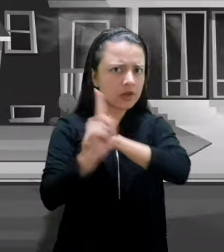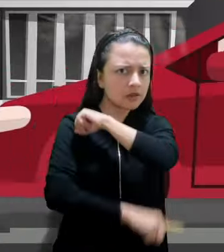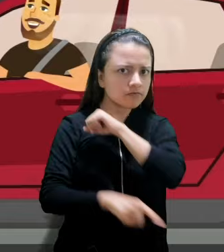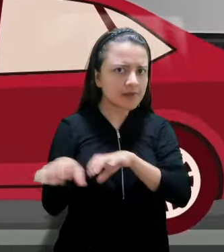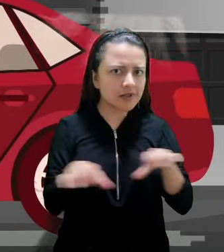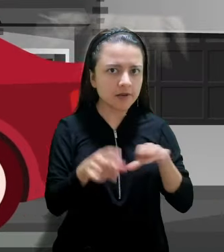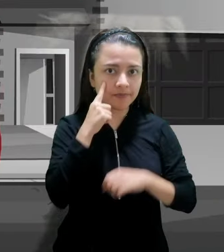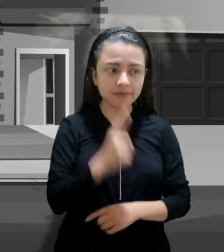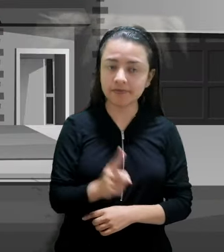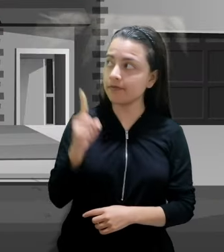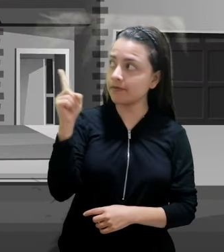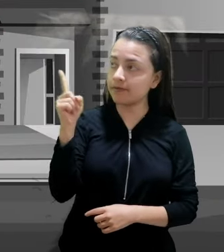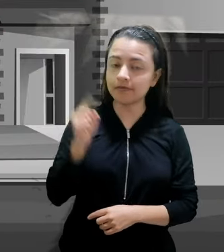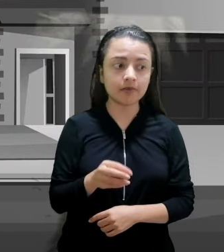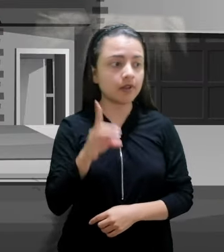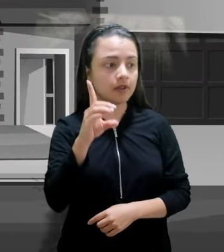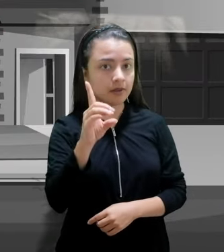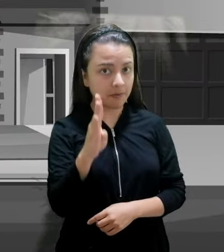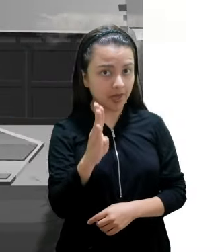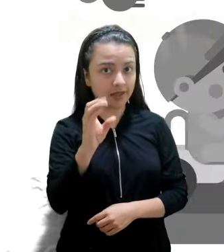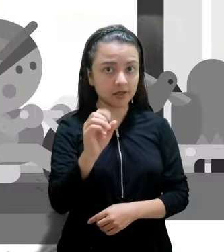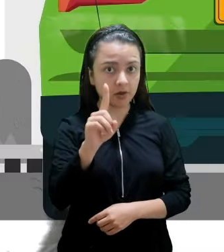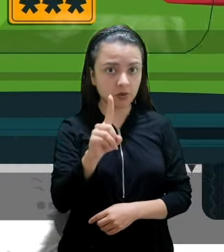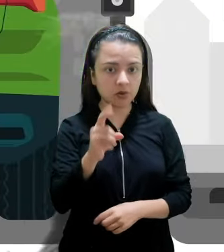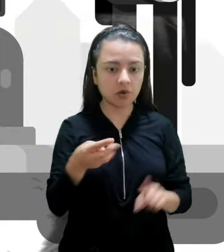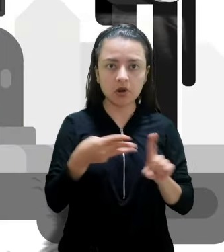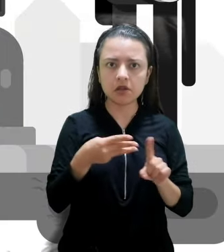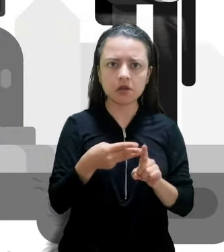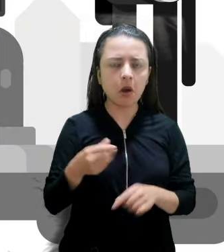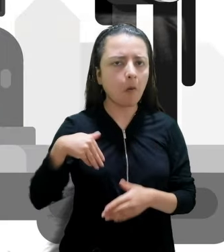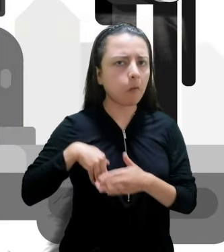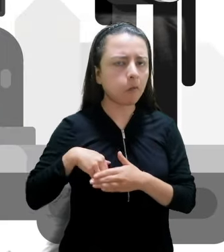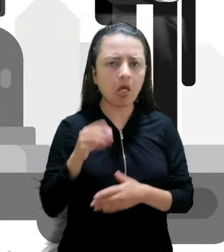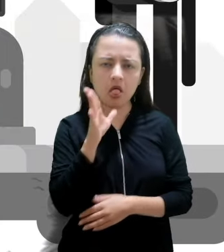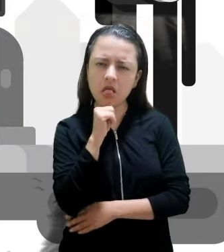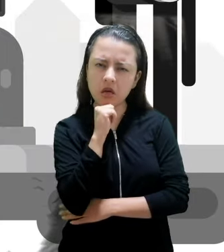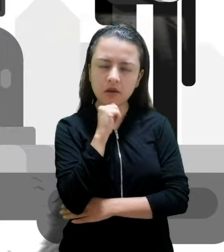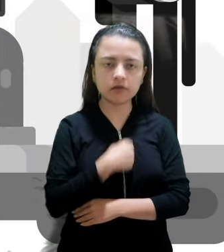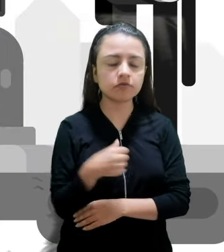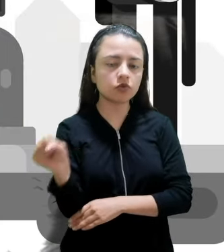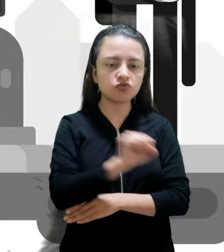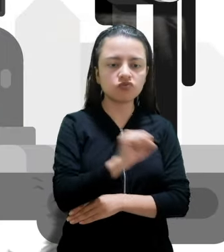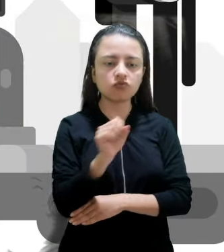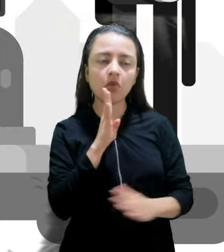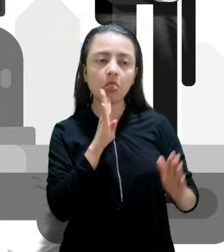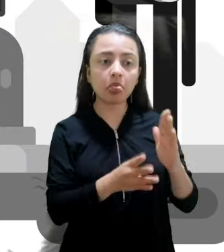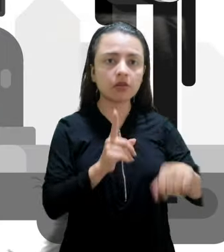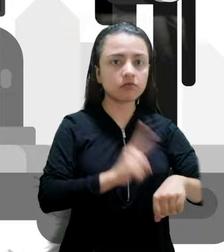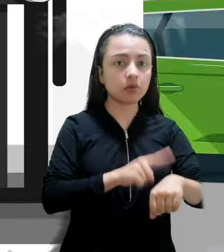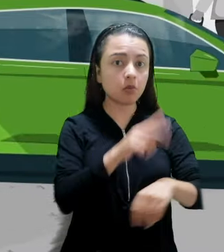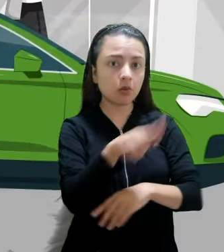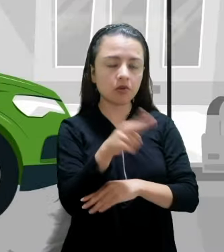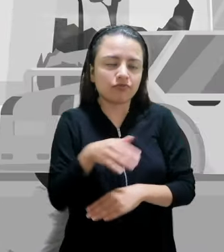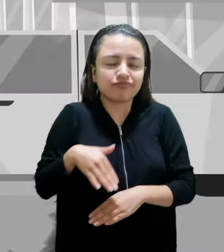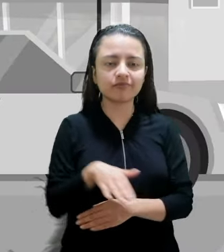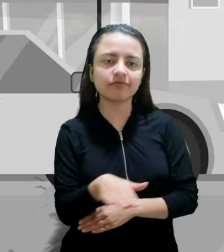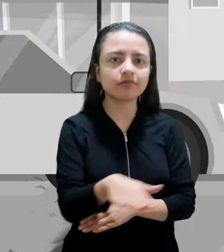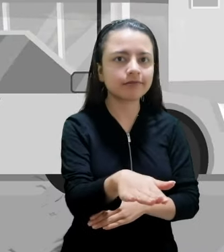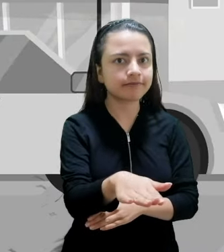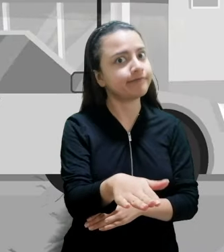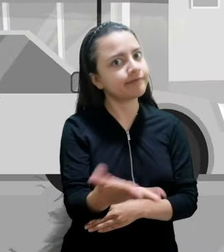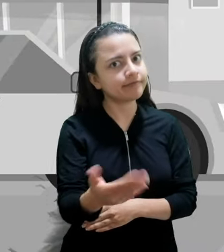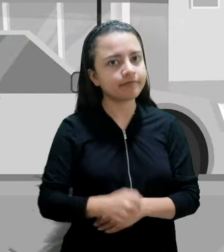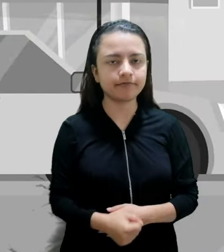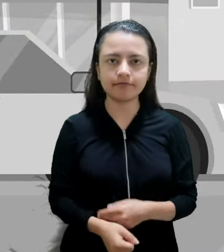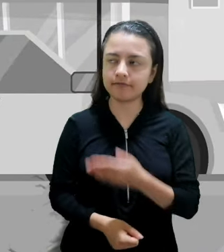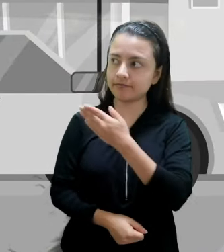hacer. B01, conducir sin portar la licencia. C14, transitar por los sitios restringidos o en horas prohibidas. D02, conducir